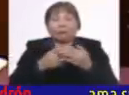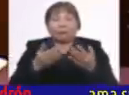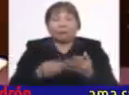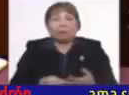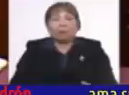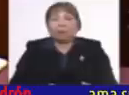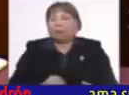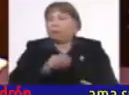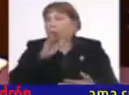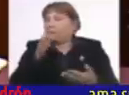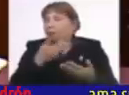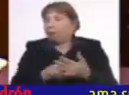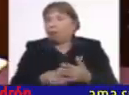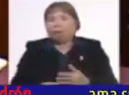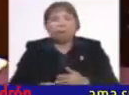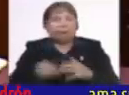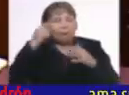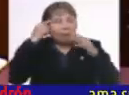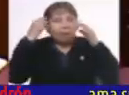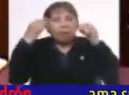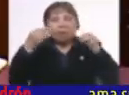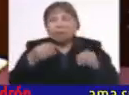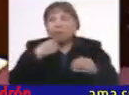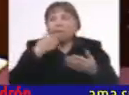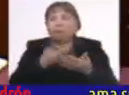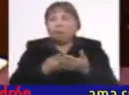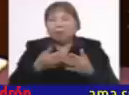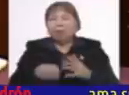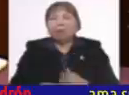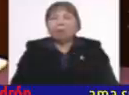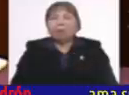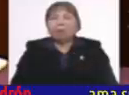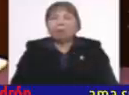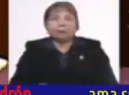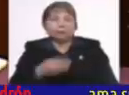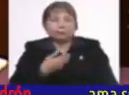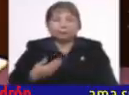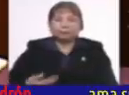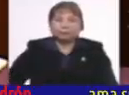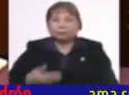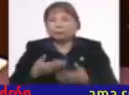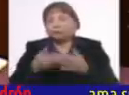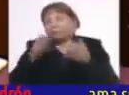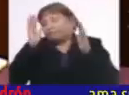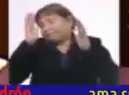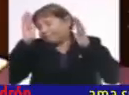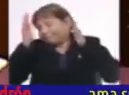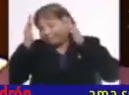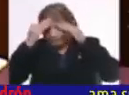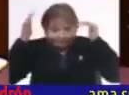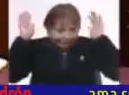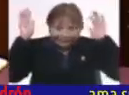estamos todos convencidos que es un gobierno que bueno ya